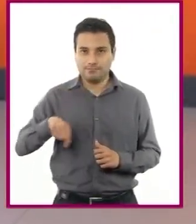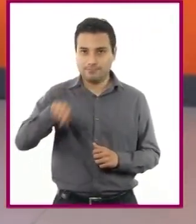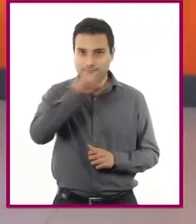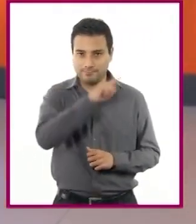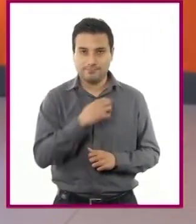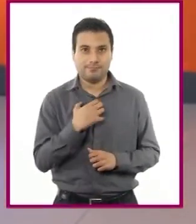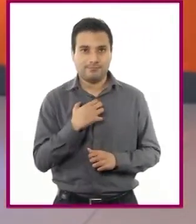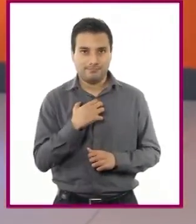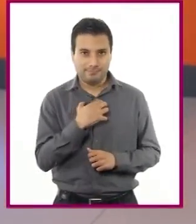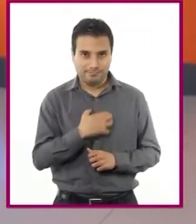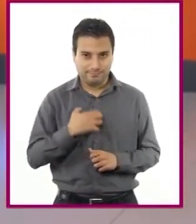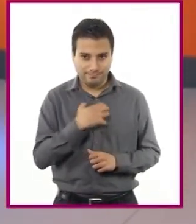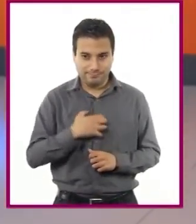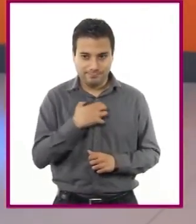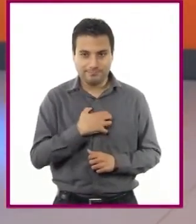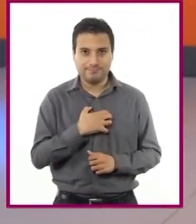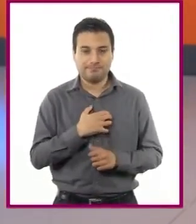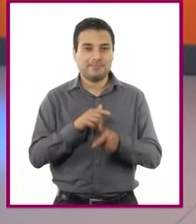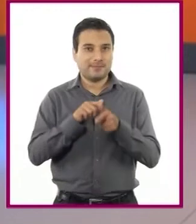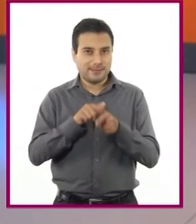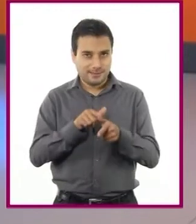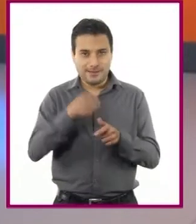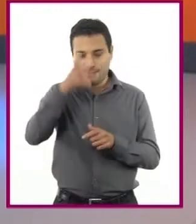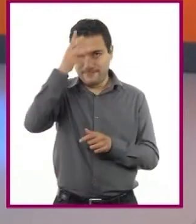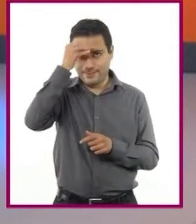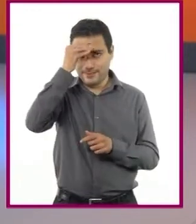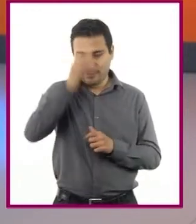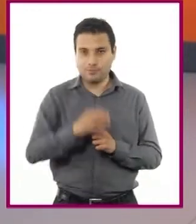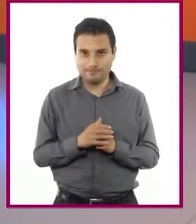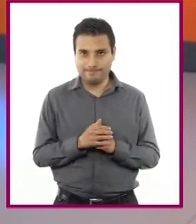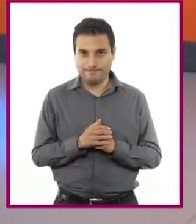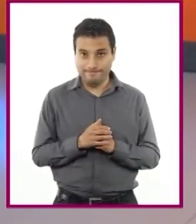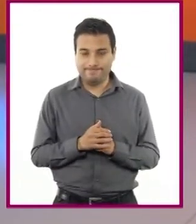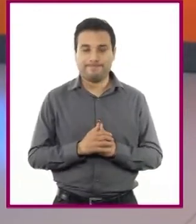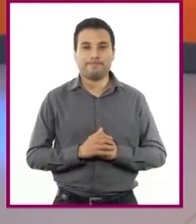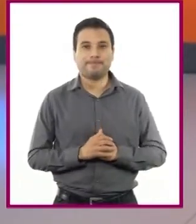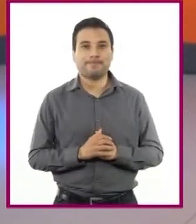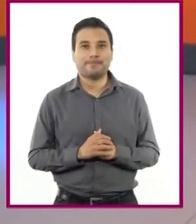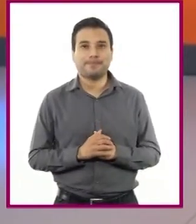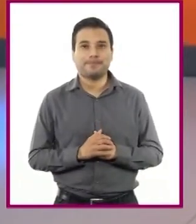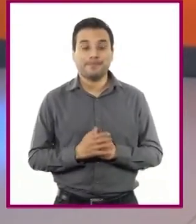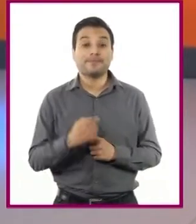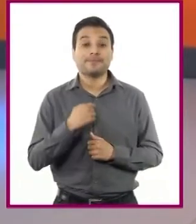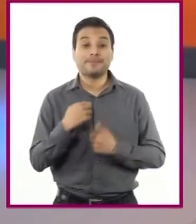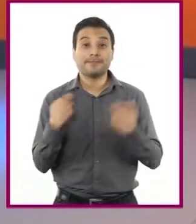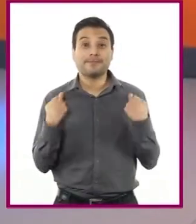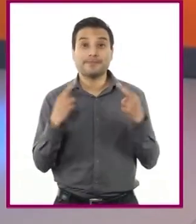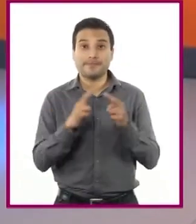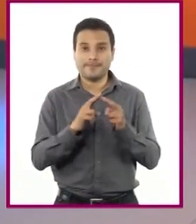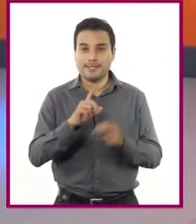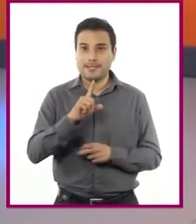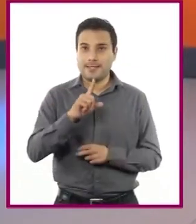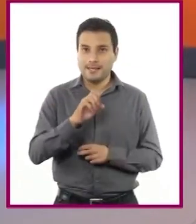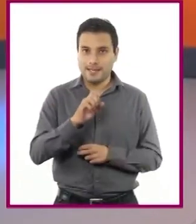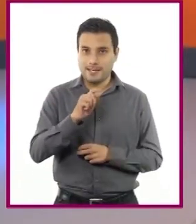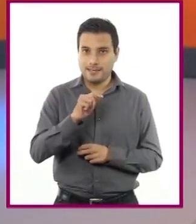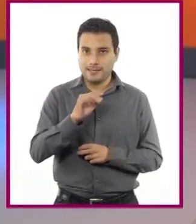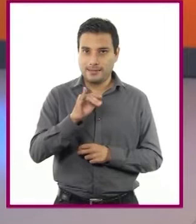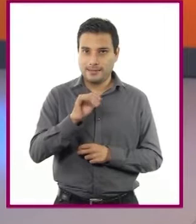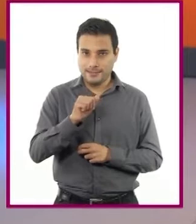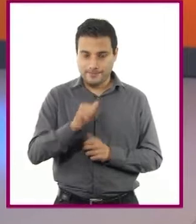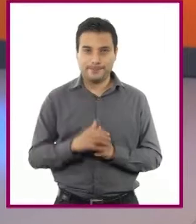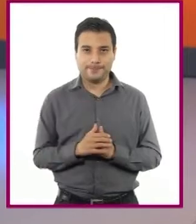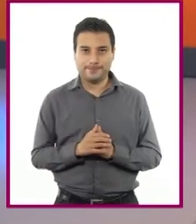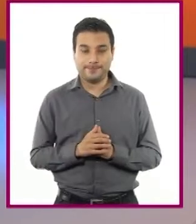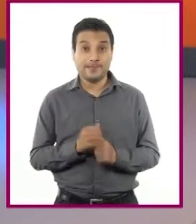entusiasmo para continuar aprendiendo más sobre esta asignatura tan maravillosa. Soy la profesora Leticia Conejo y tendré el gusto de